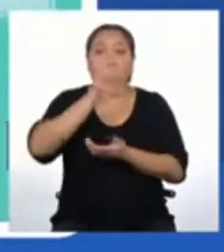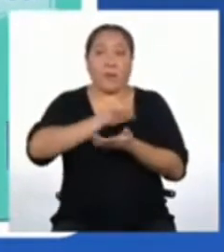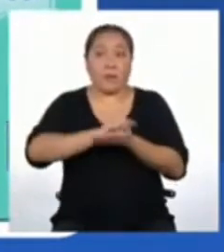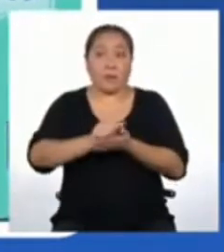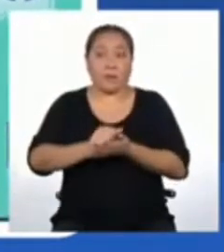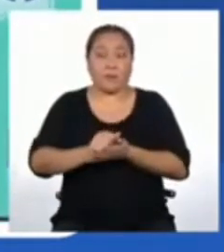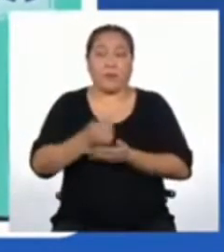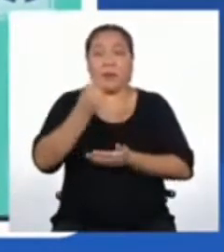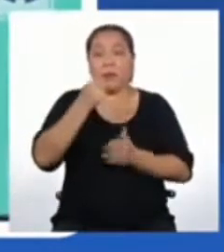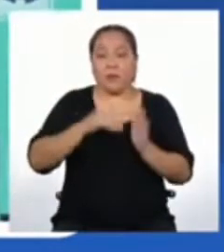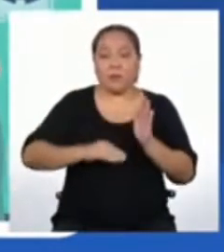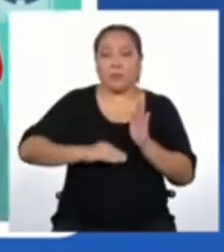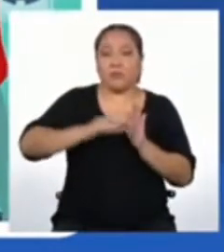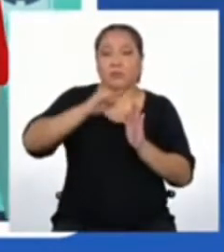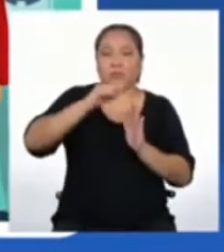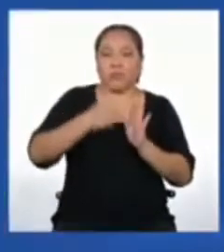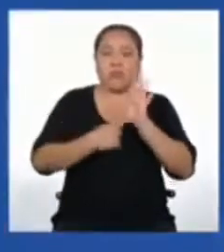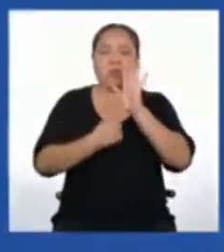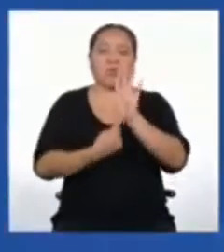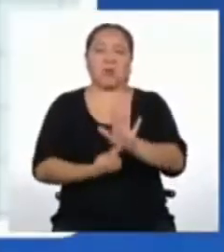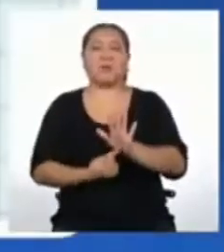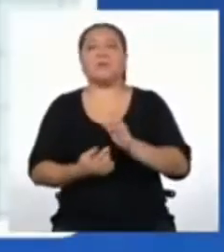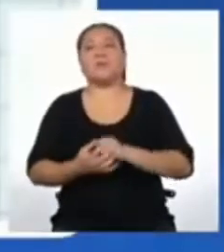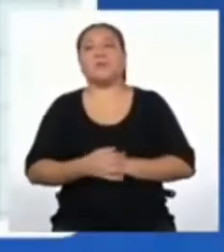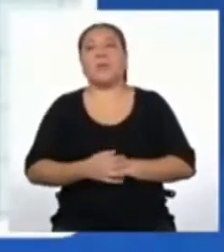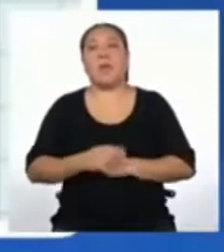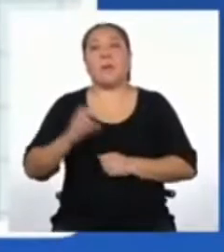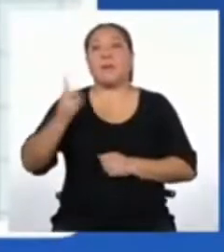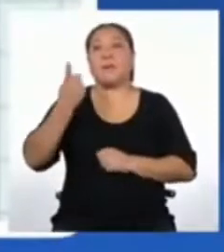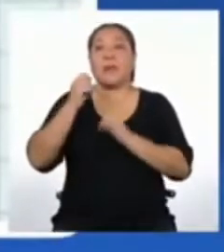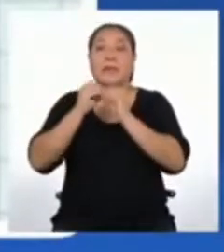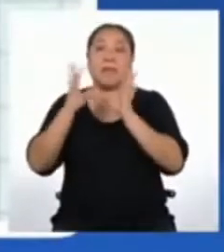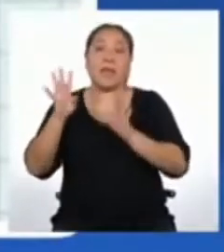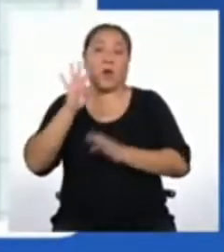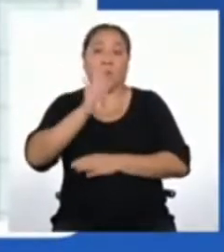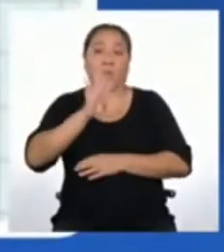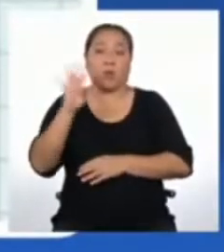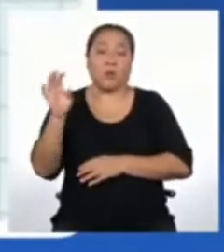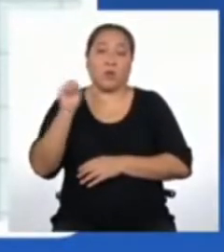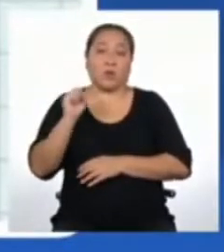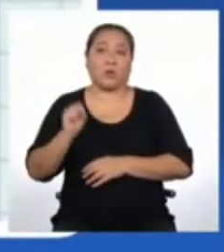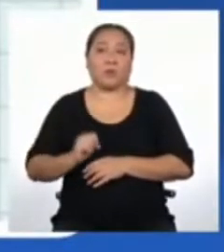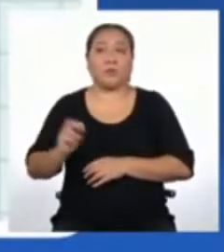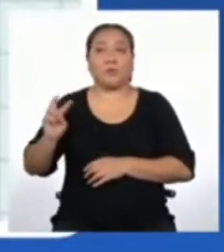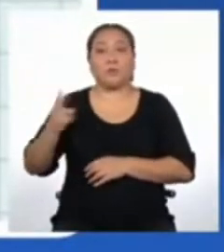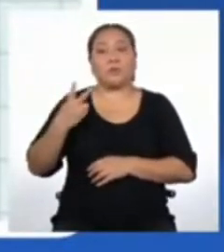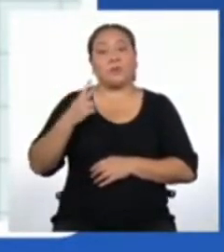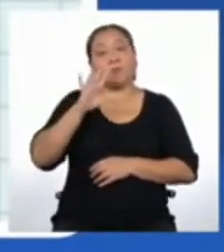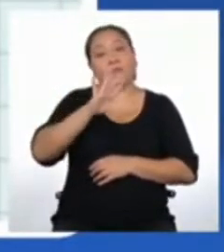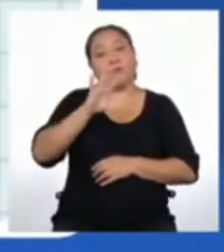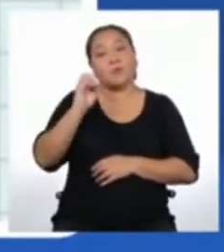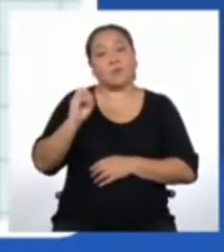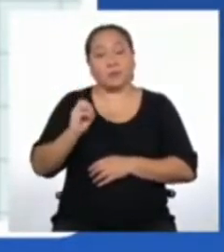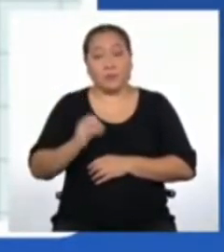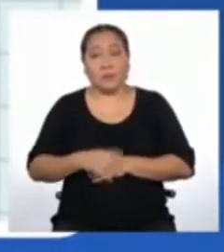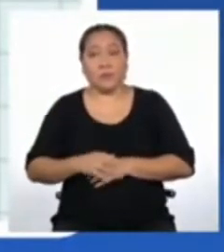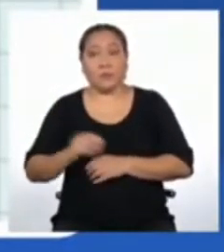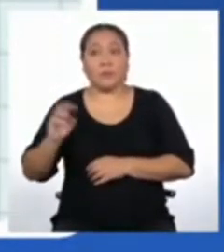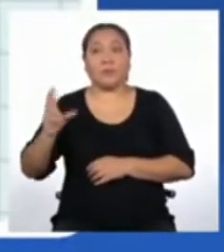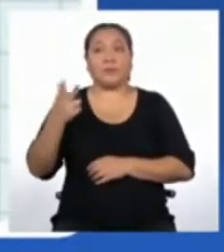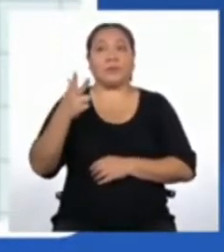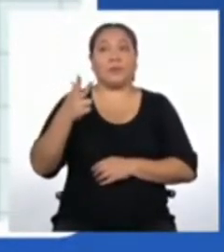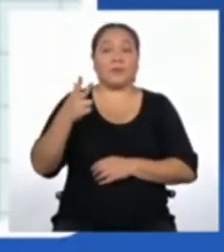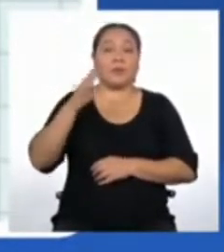Sus resultados le fueron mostrando lo siguiente. El primer día vendió 44 soles. El segundo día vendió 50 soles.